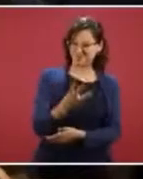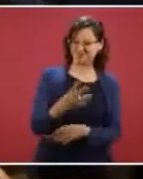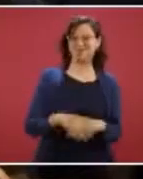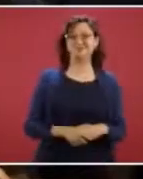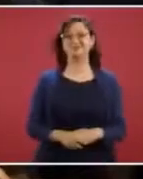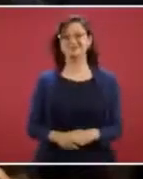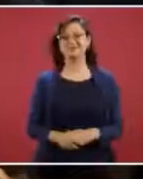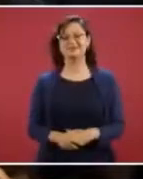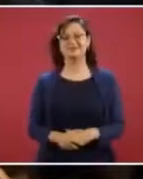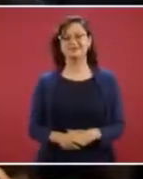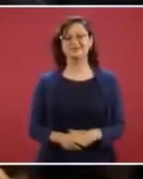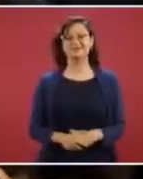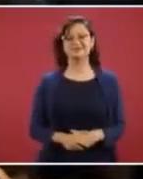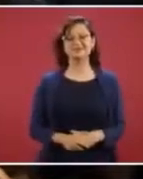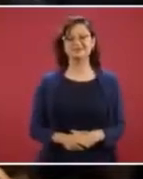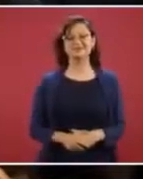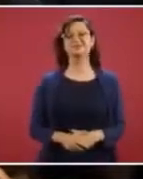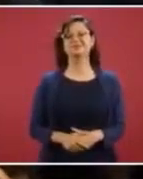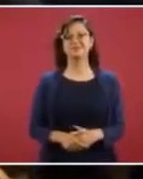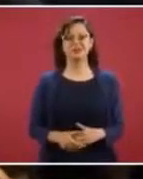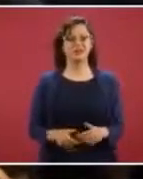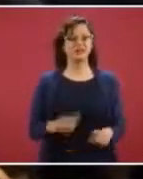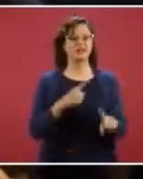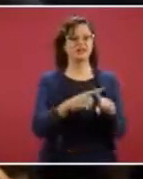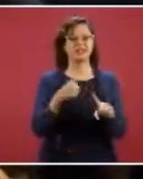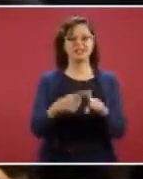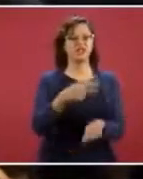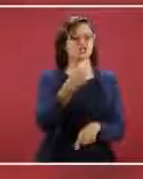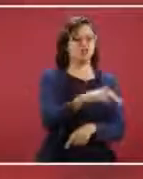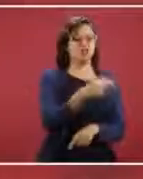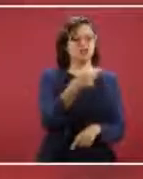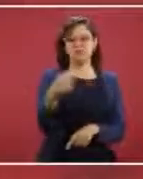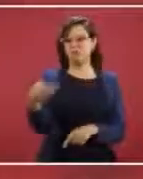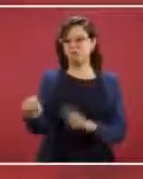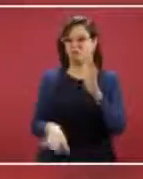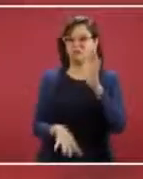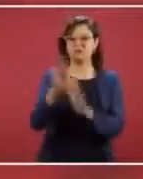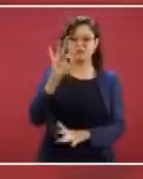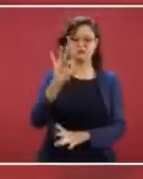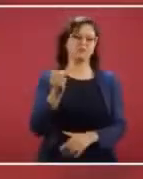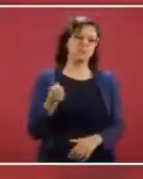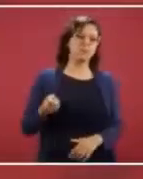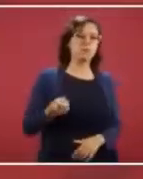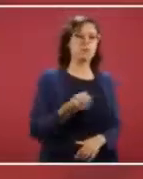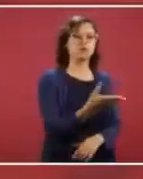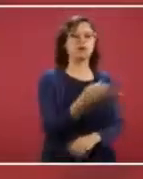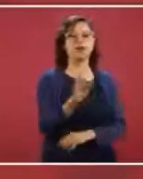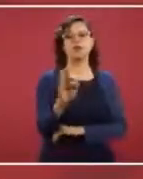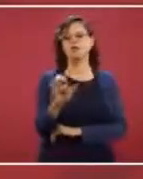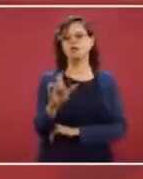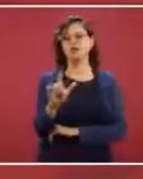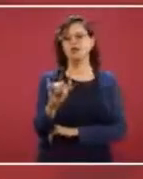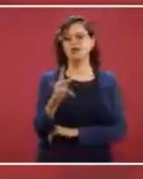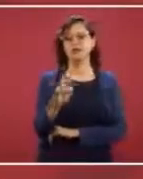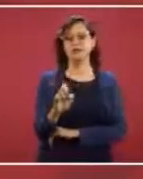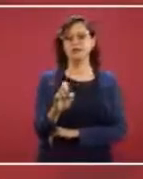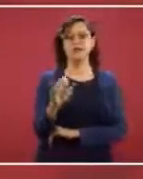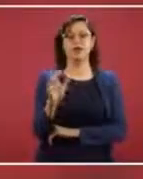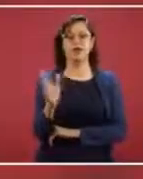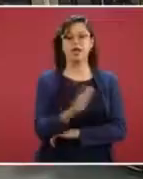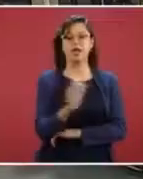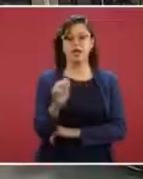y por eso se va a llamar el aeropuerto Felipe Ángeles, el nuevo aeropuerto. Entonces, señor,